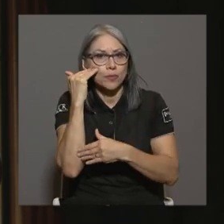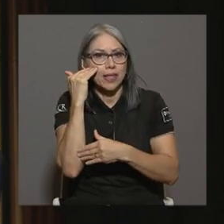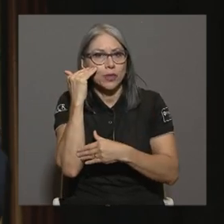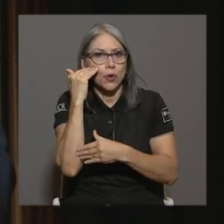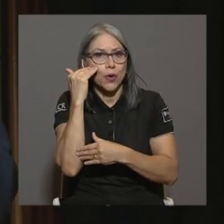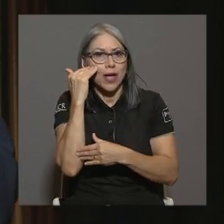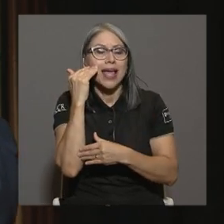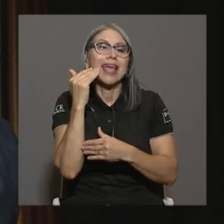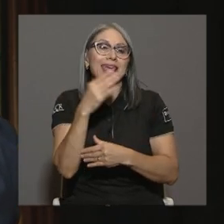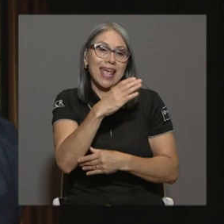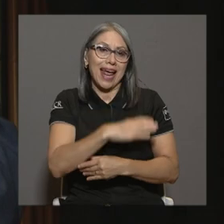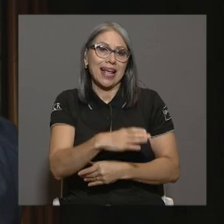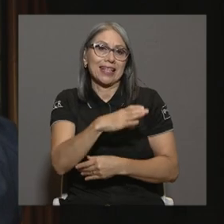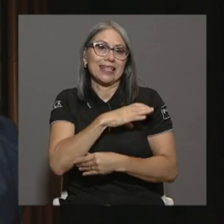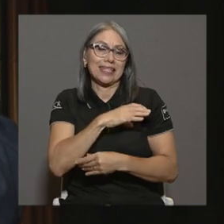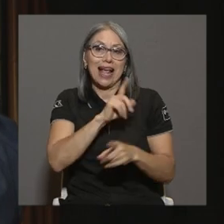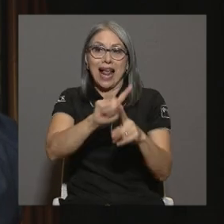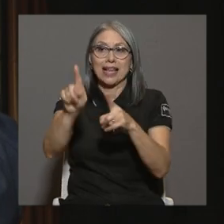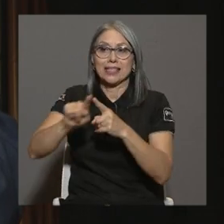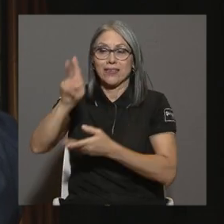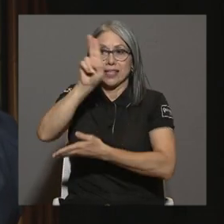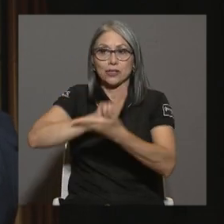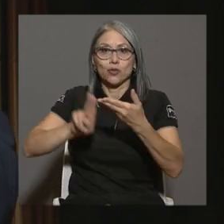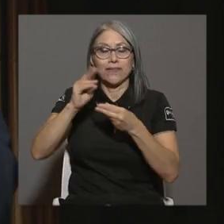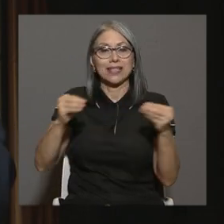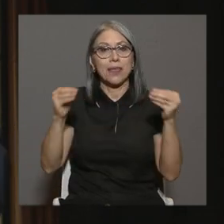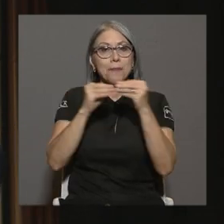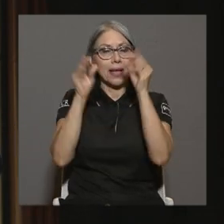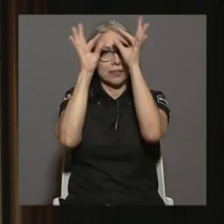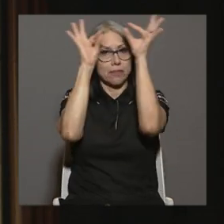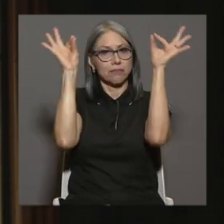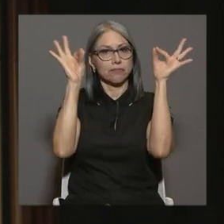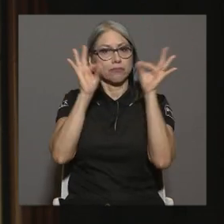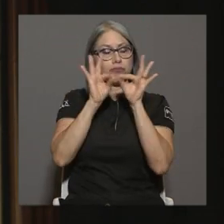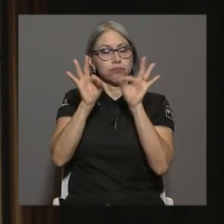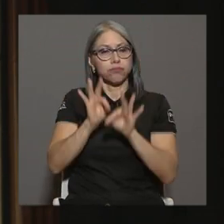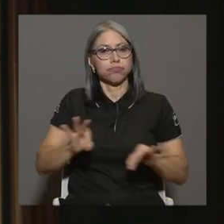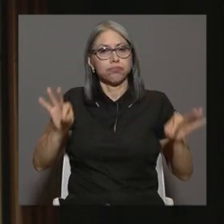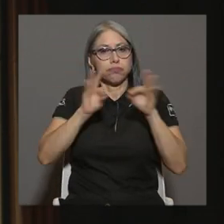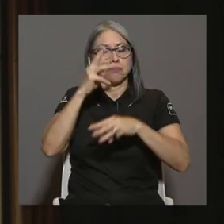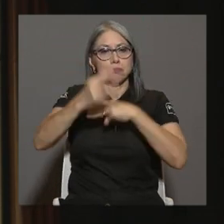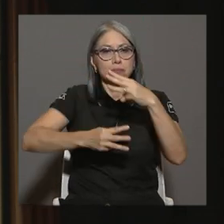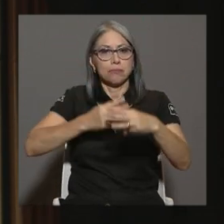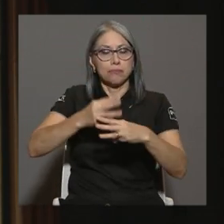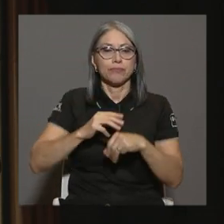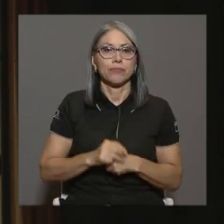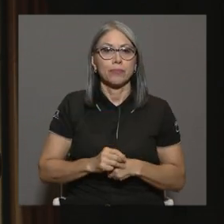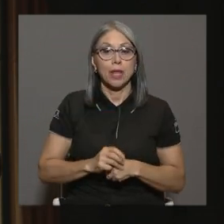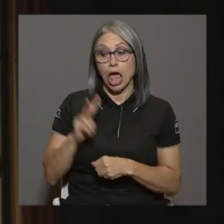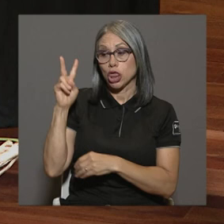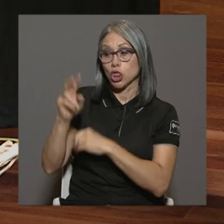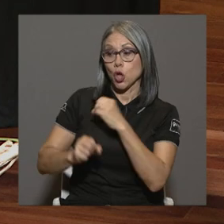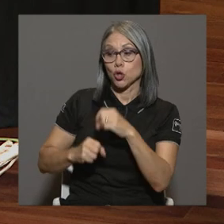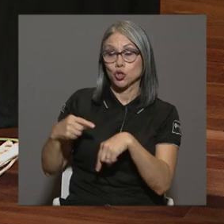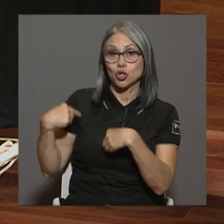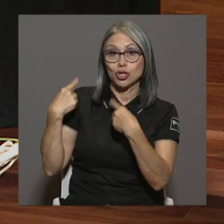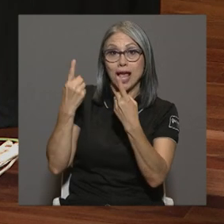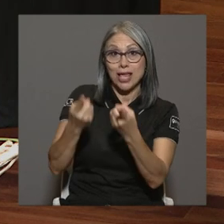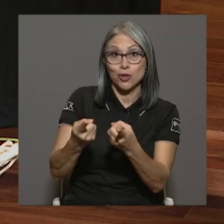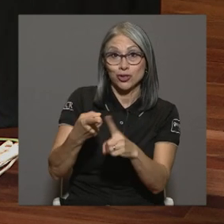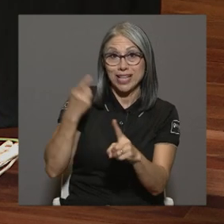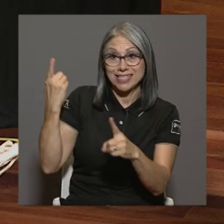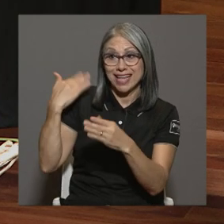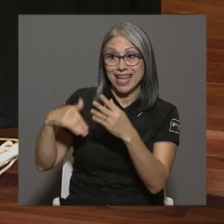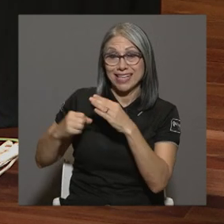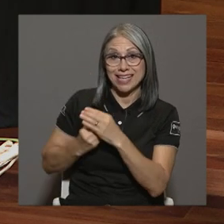las universidades más prestigiosas del mundo. A 2 años de su creación, DIPROBIT ha